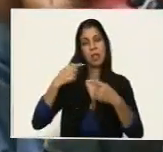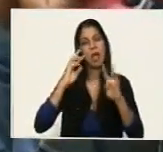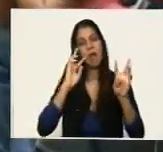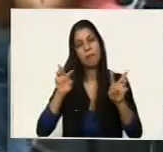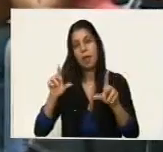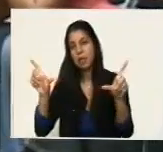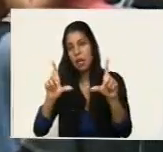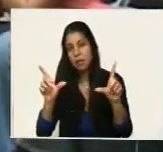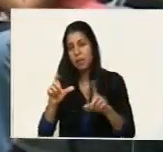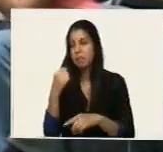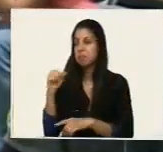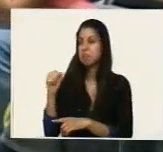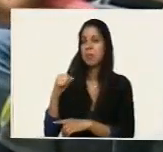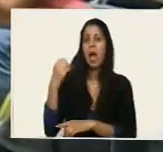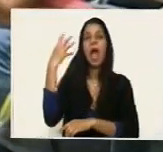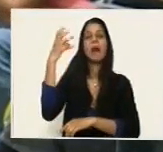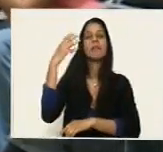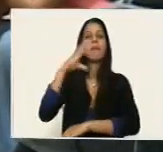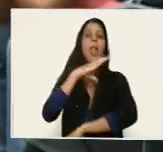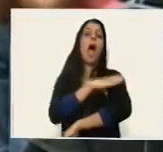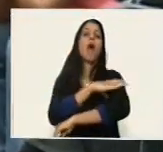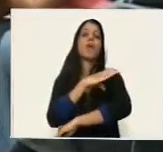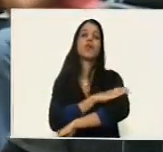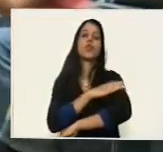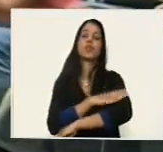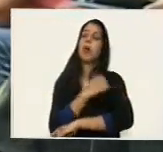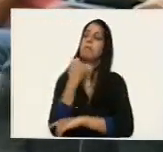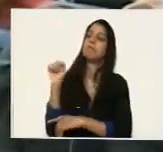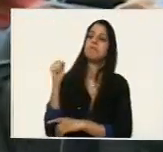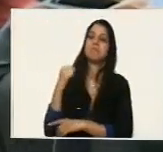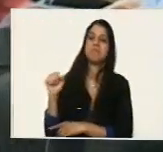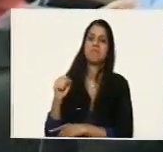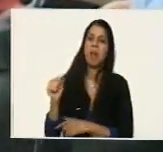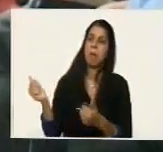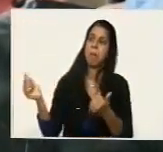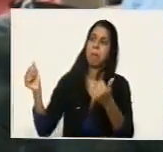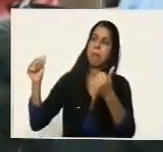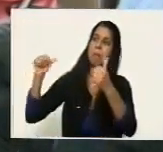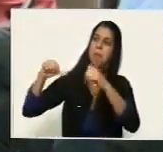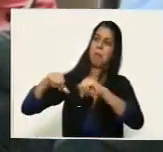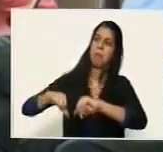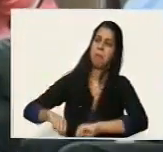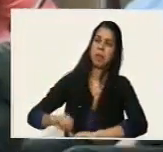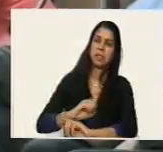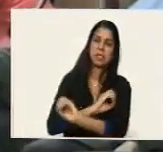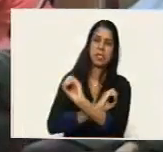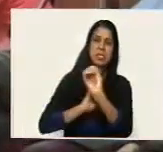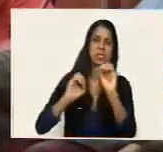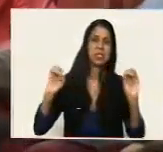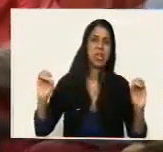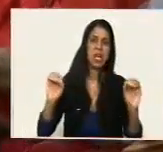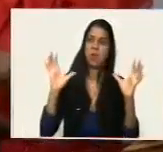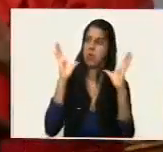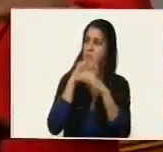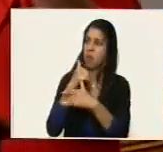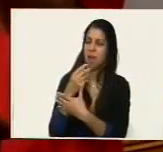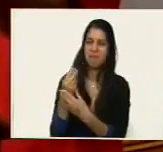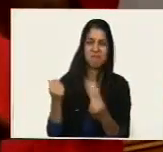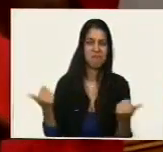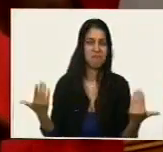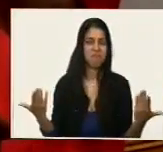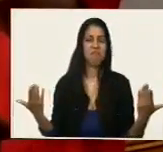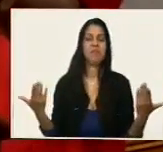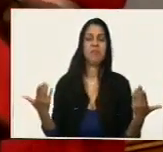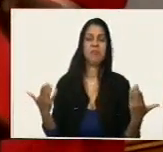Venezuela. Esa Asamblea no está facultada porque llegó a la nada, a la inexistencia.